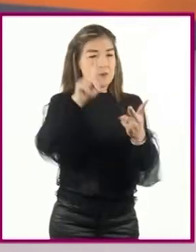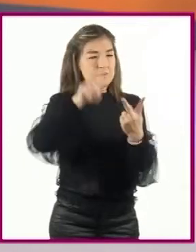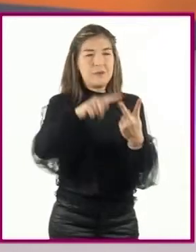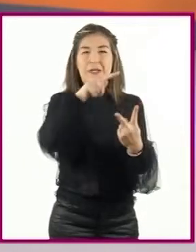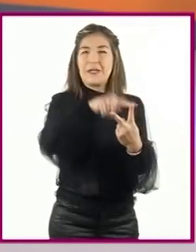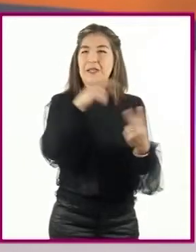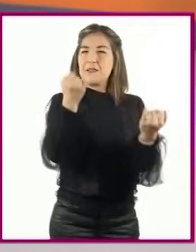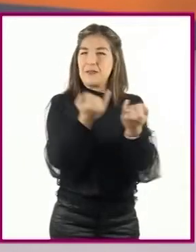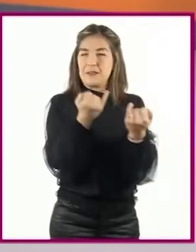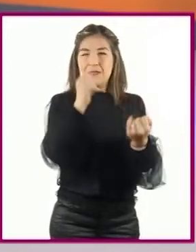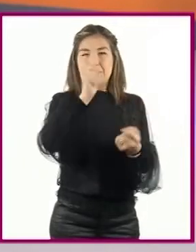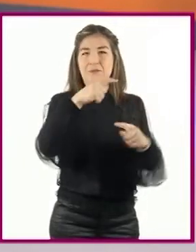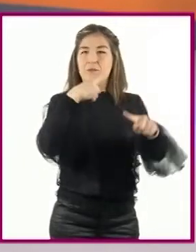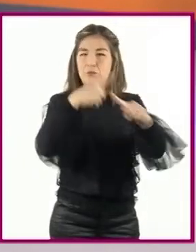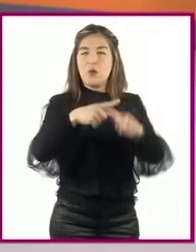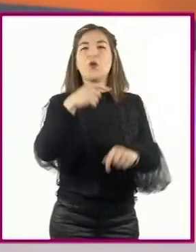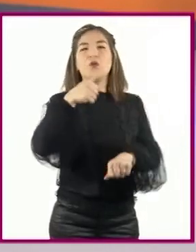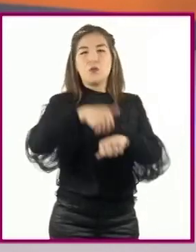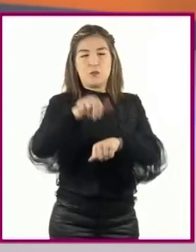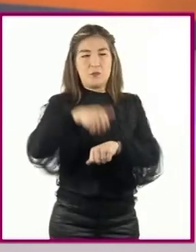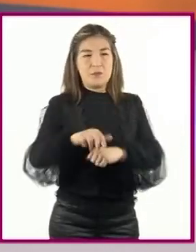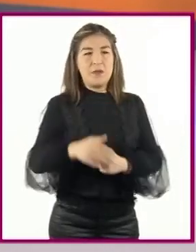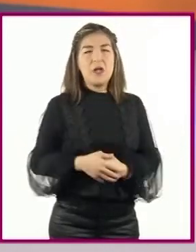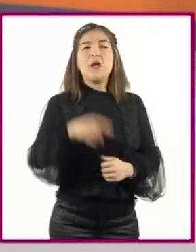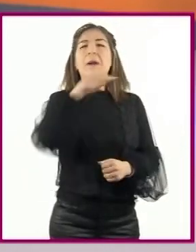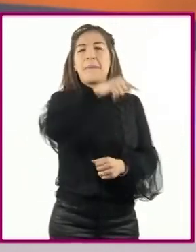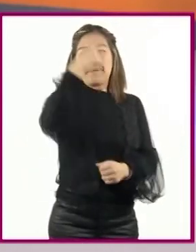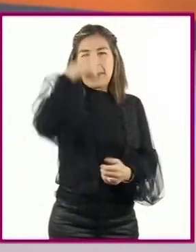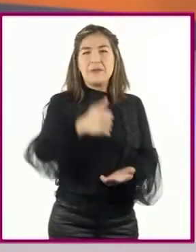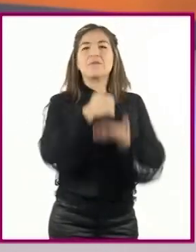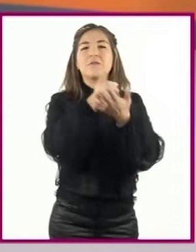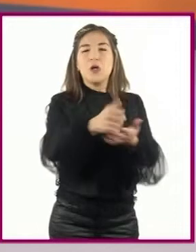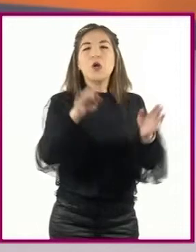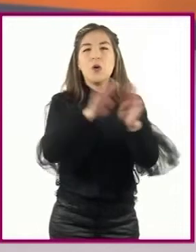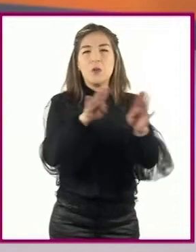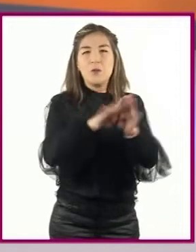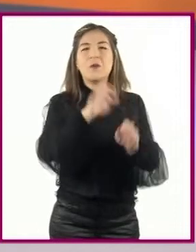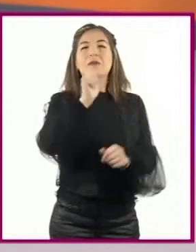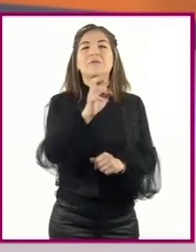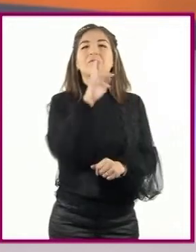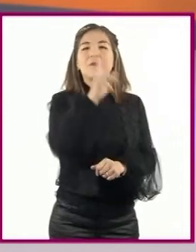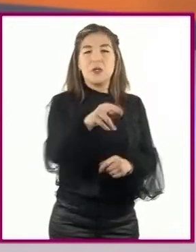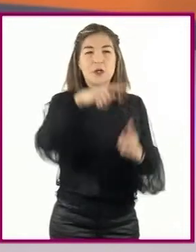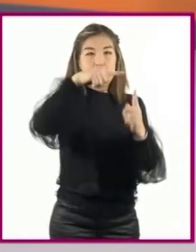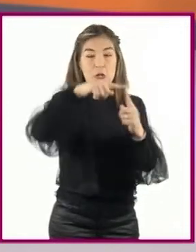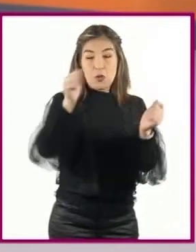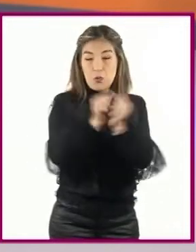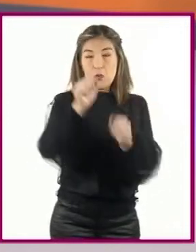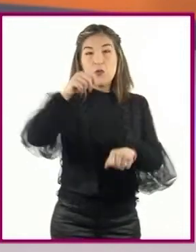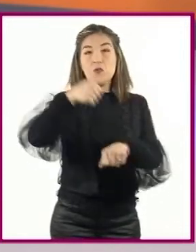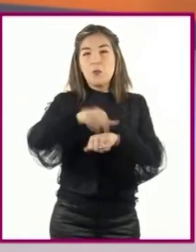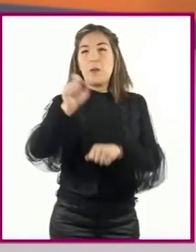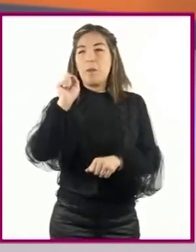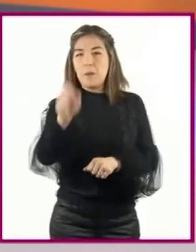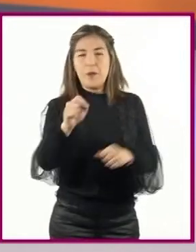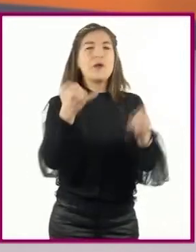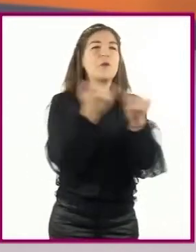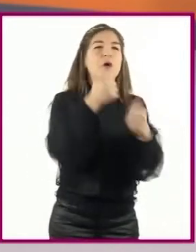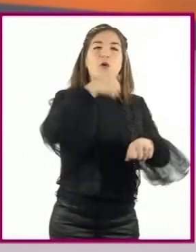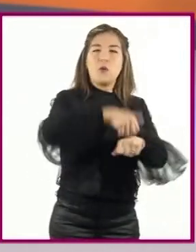el divisor. Esta propiedad de las divisiones nos será de ayuda para resolver divisiones con números decimales y números